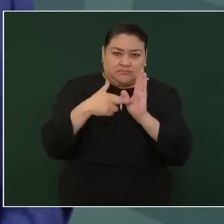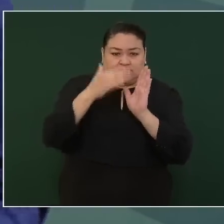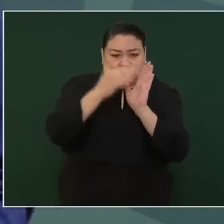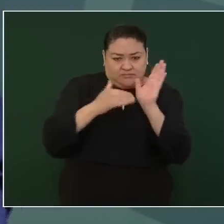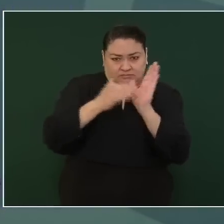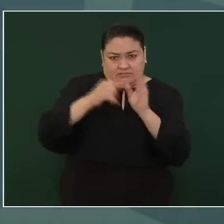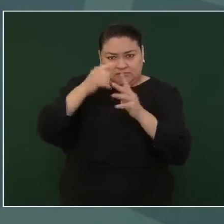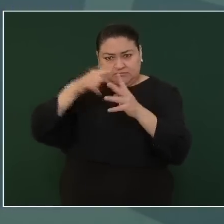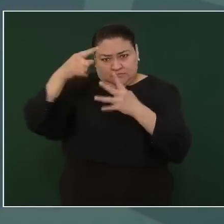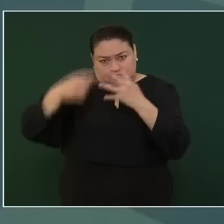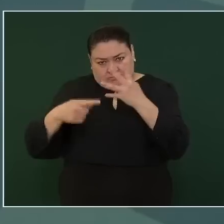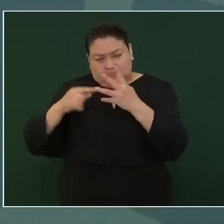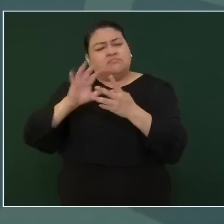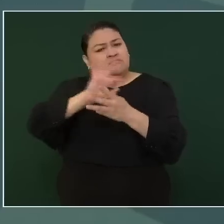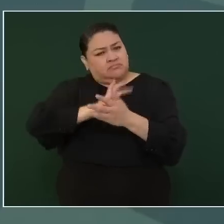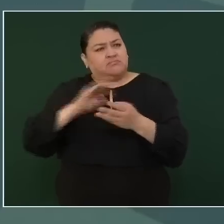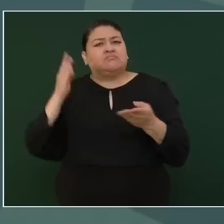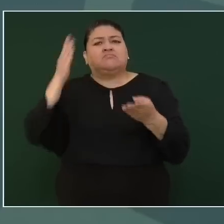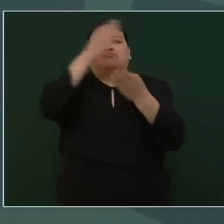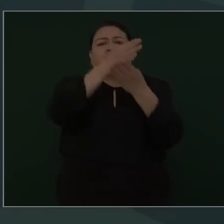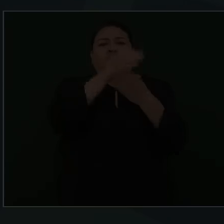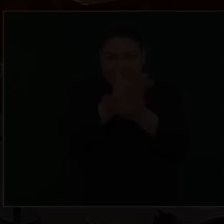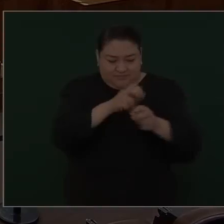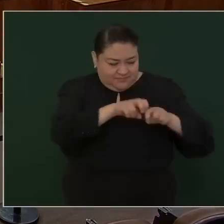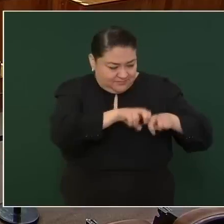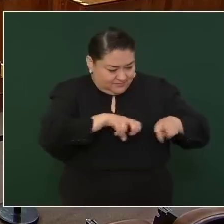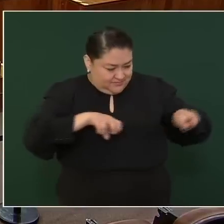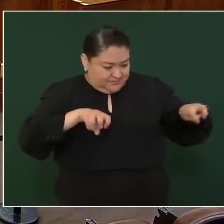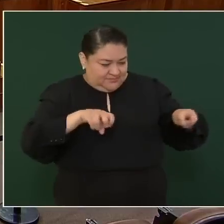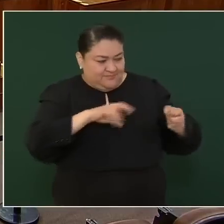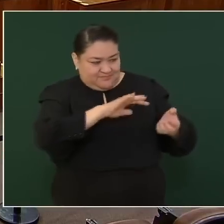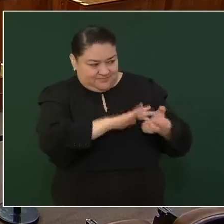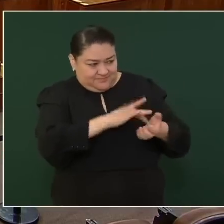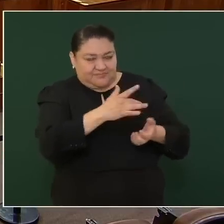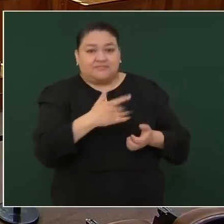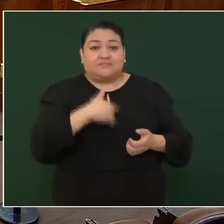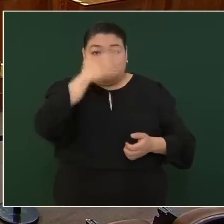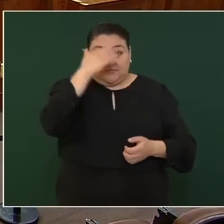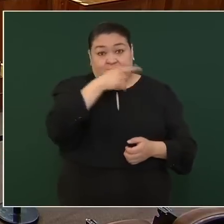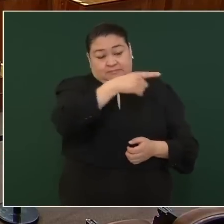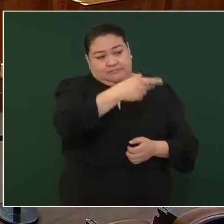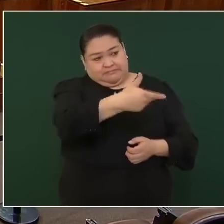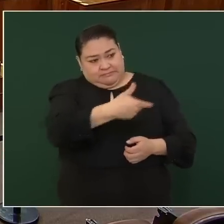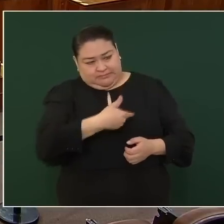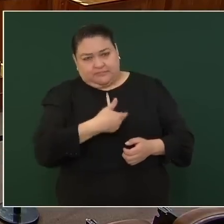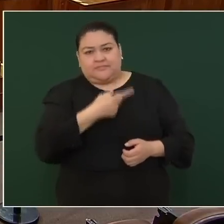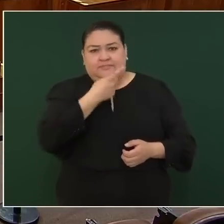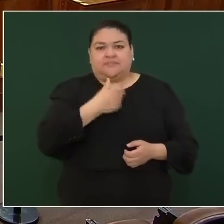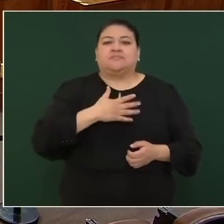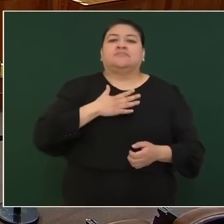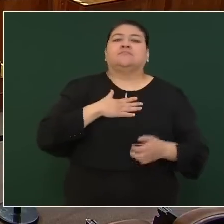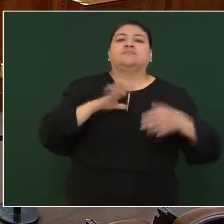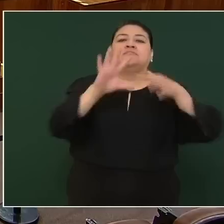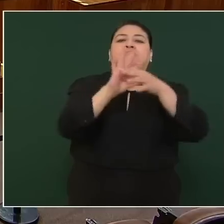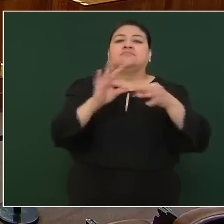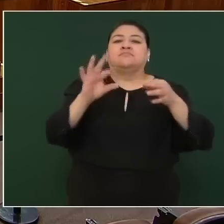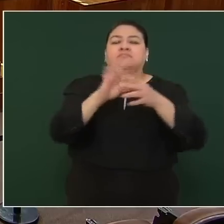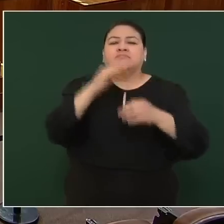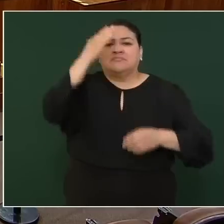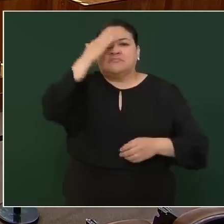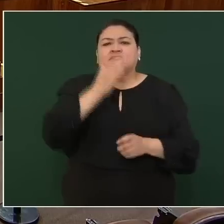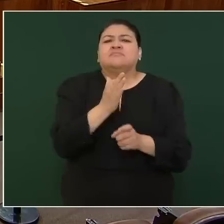que desean llegar a Estados Unidos. Me ha pedido el señor presidente les exponga a ustedes en qué